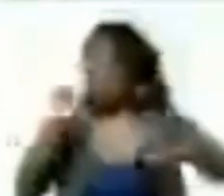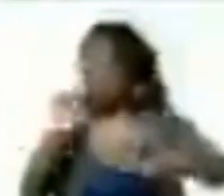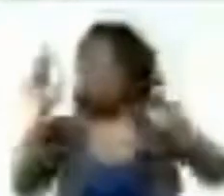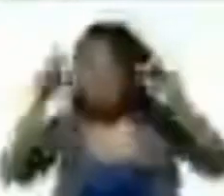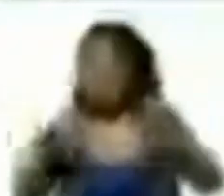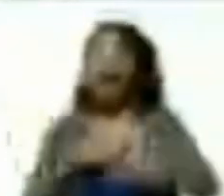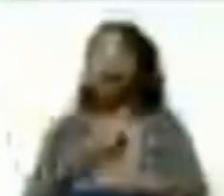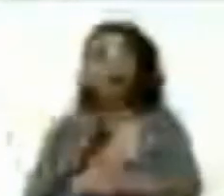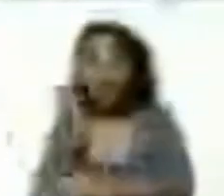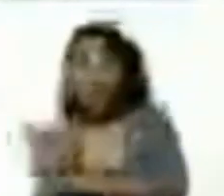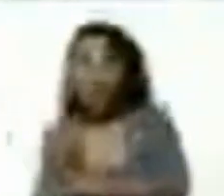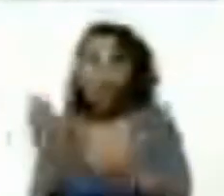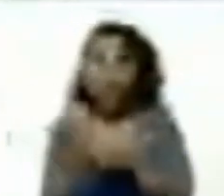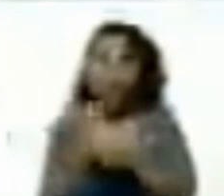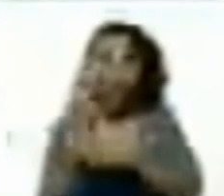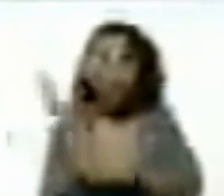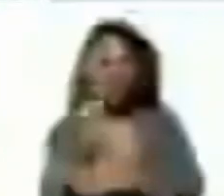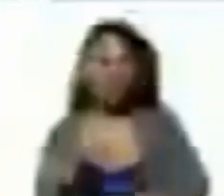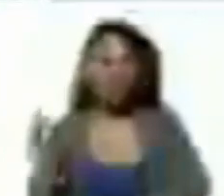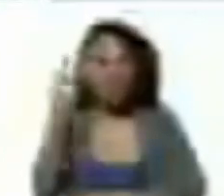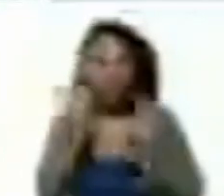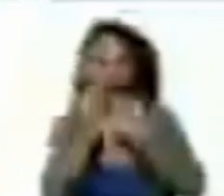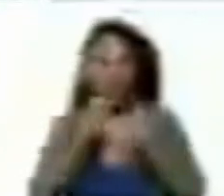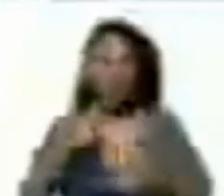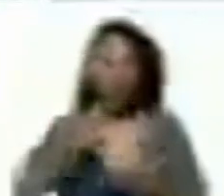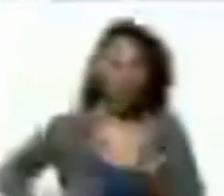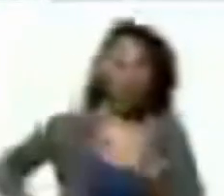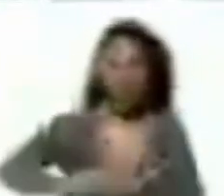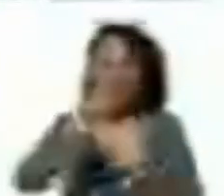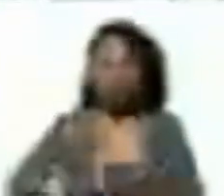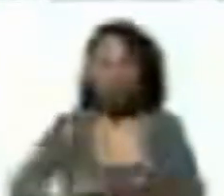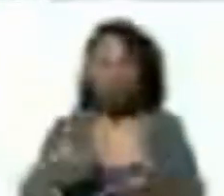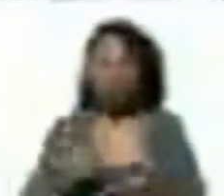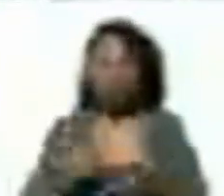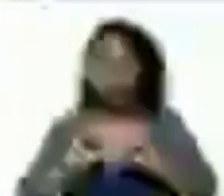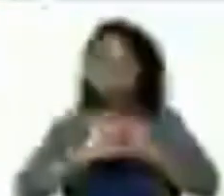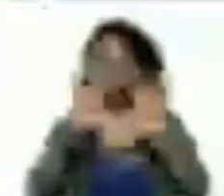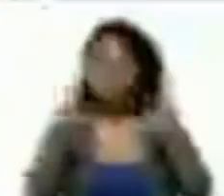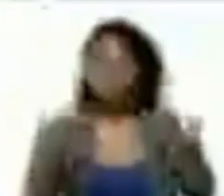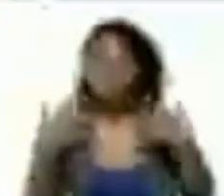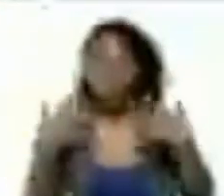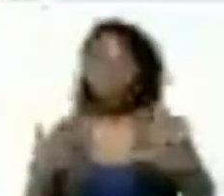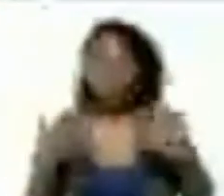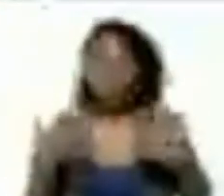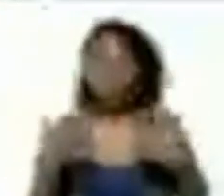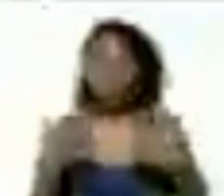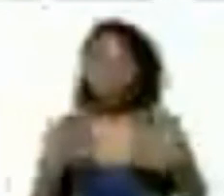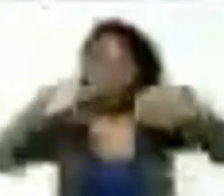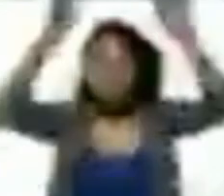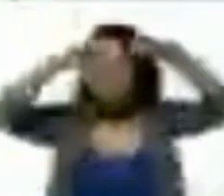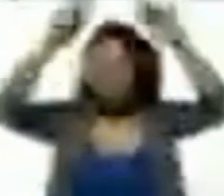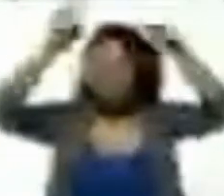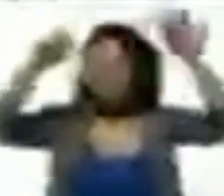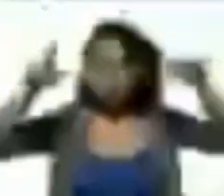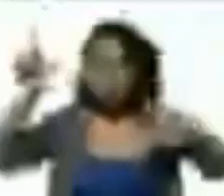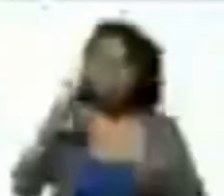llegar. Lo primero, la maquinaria. Yo estoy firmando un decreto de emergencia por las lluvias